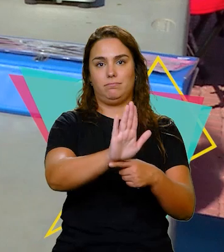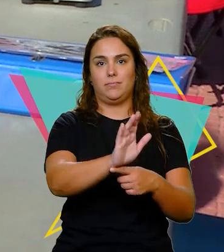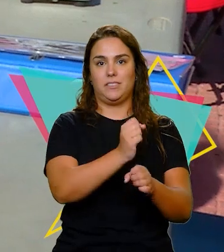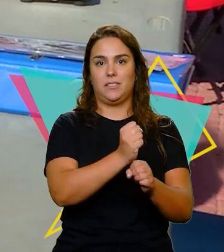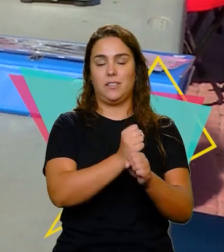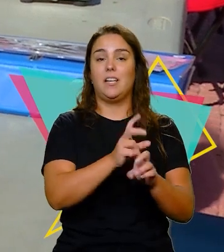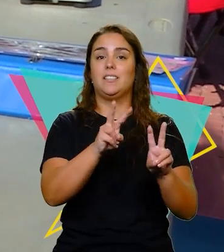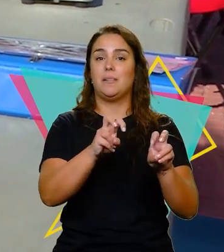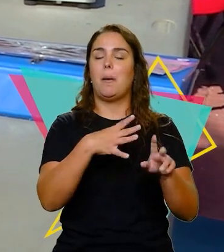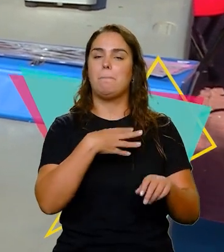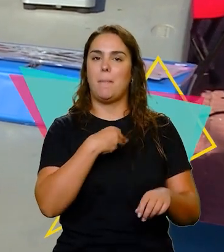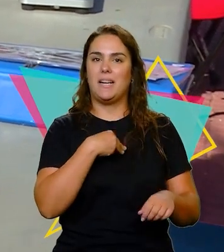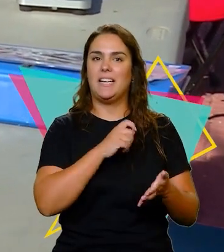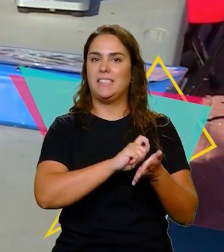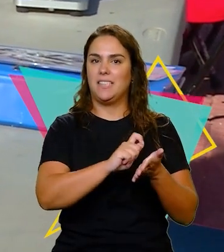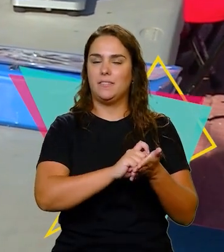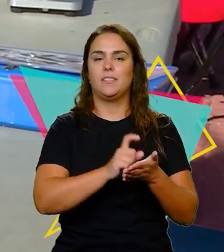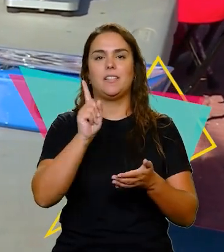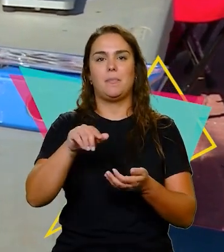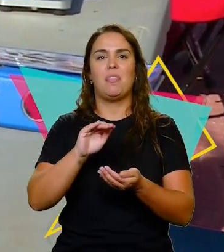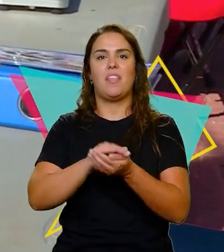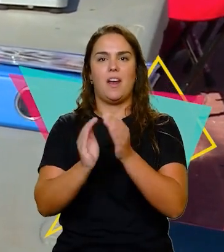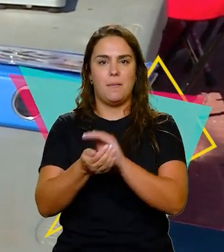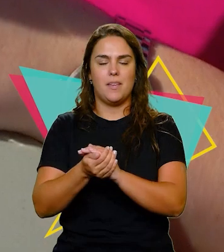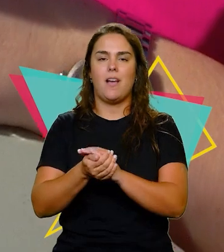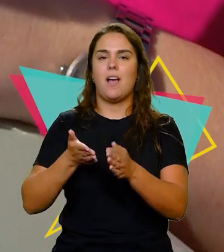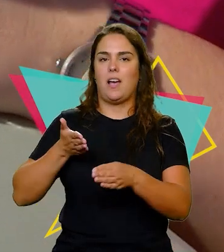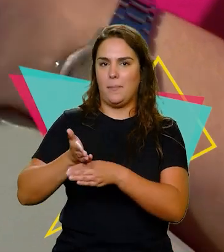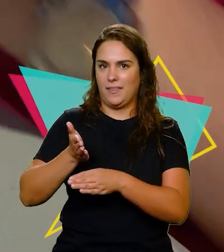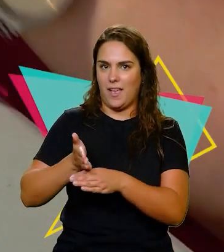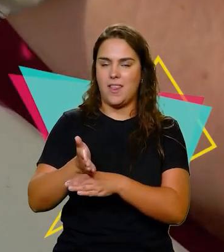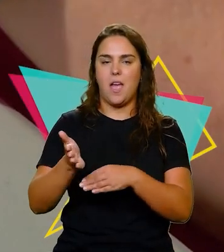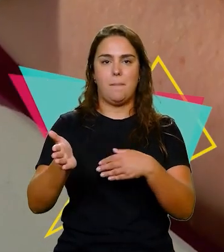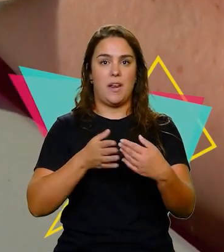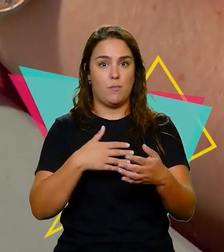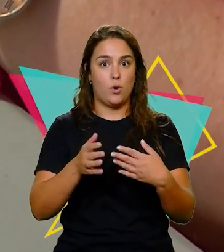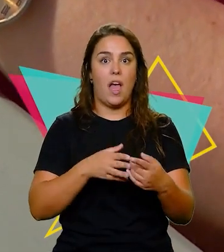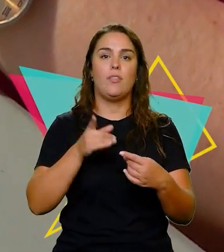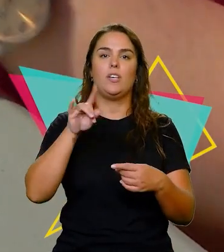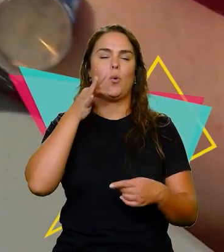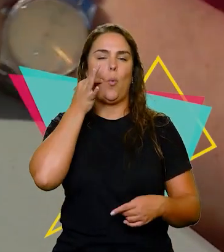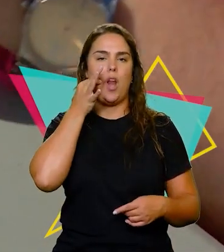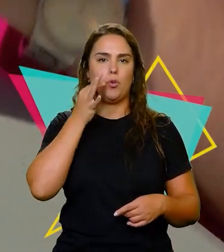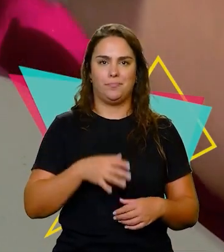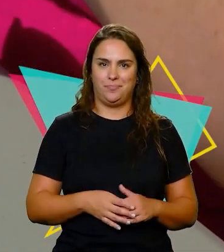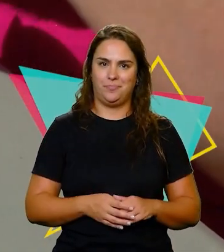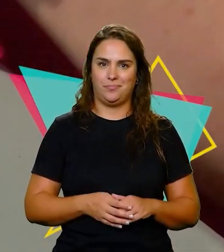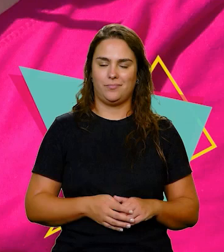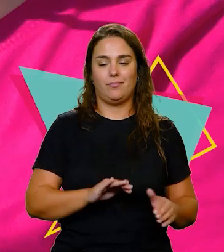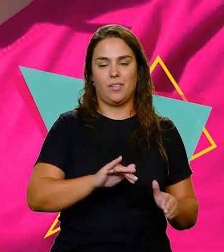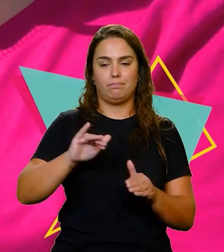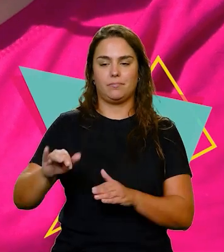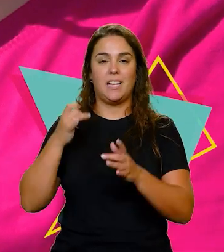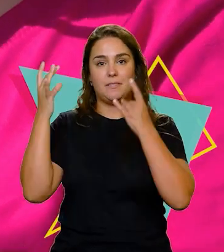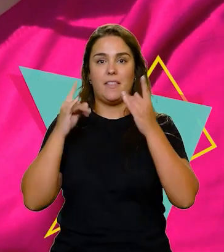aquí, papelería y serigrafía, el de cerámica, carpintería, manipulados y cuero. Y por otro lado